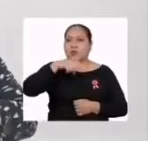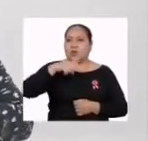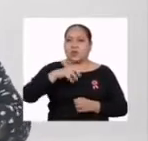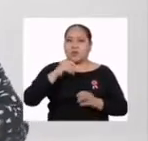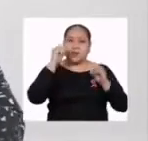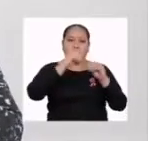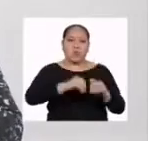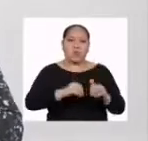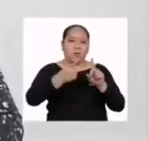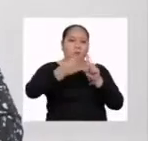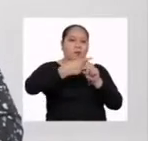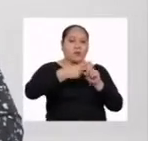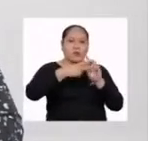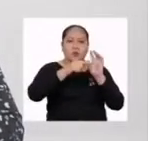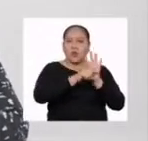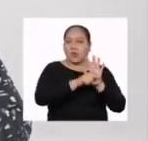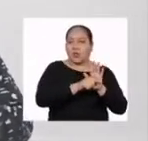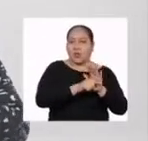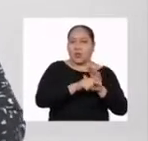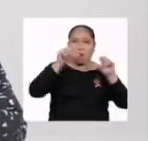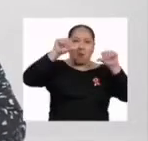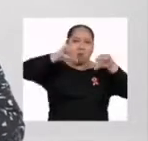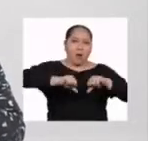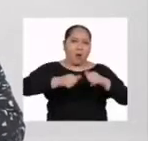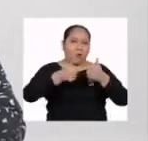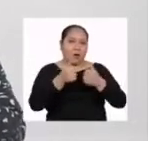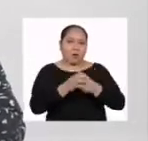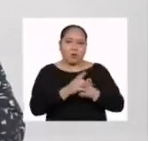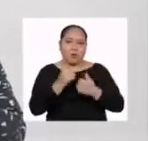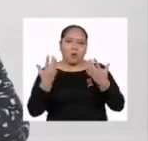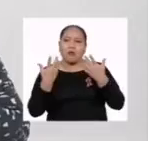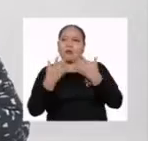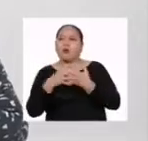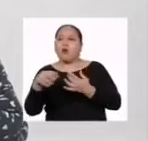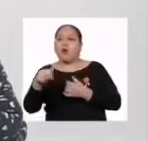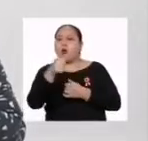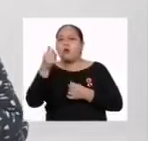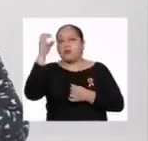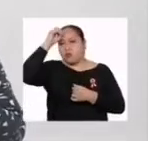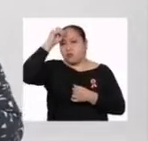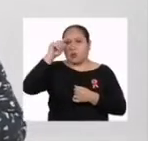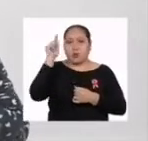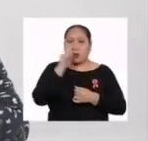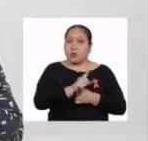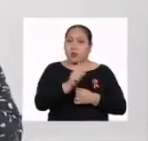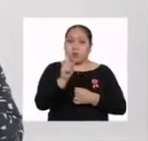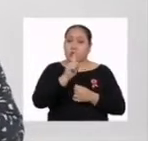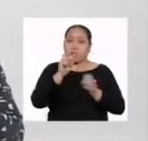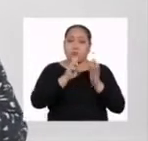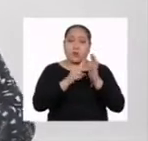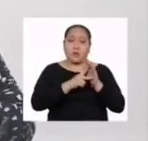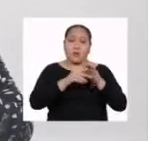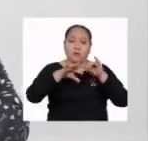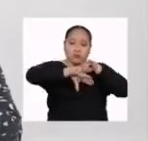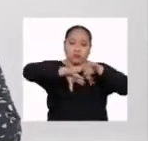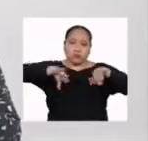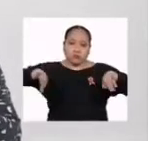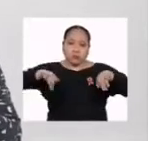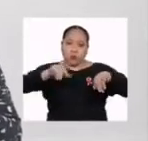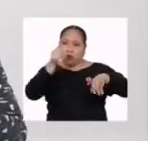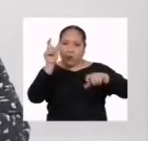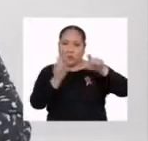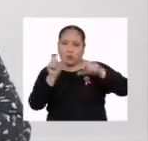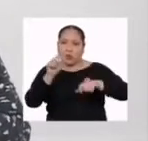necesariamente armoniza con la apreciación de otro, y esto no debería ser motivo de enemistad. Lo importante de una opinión es